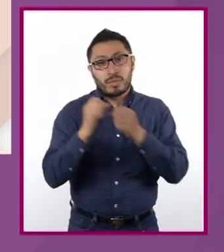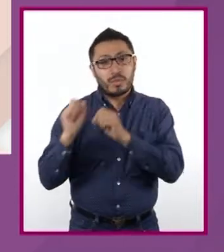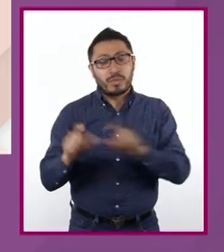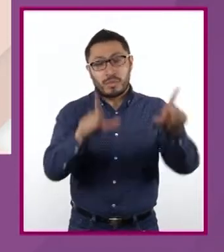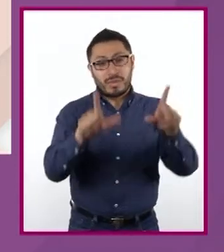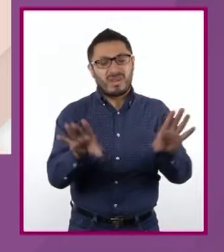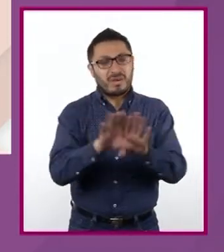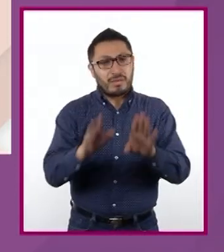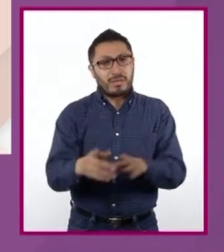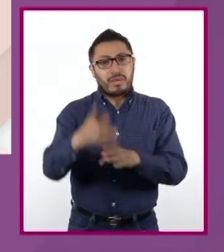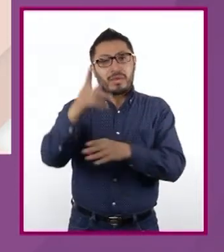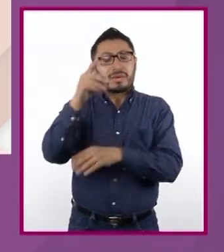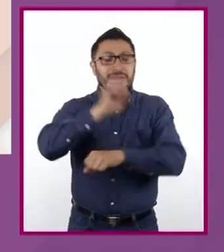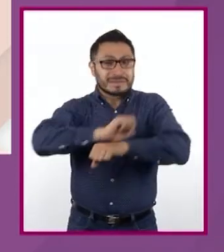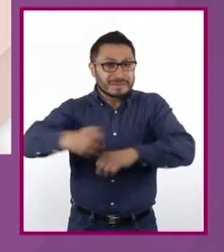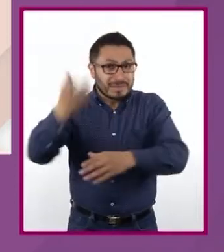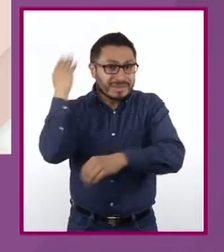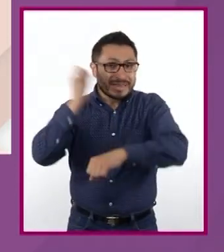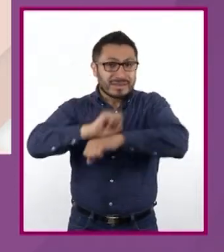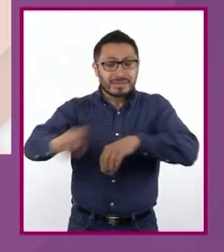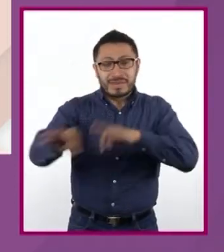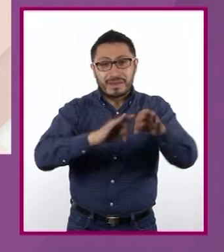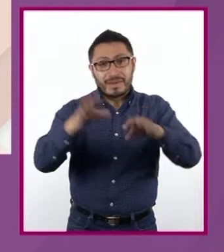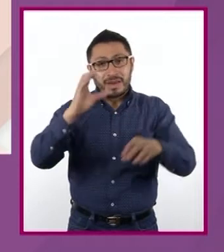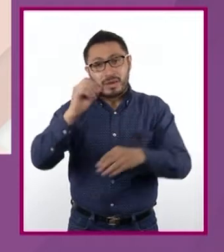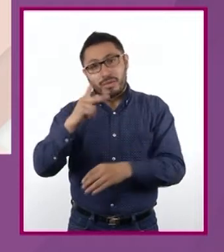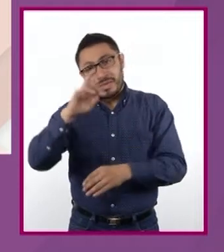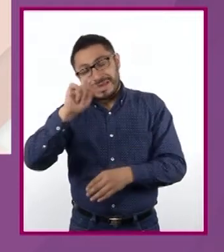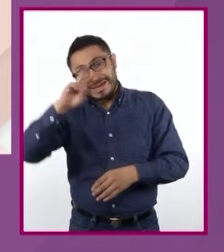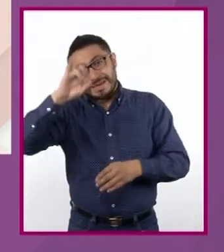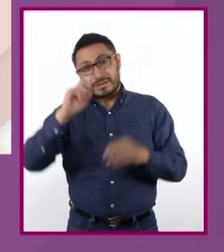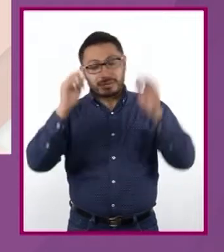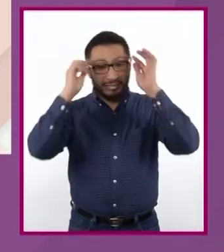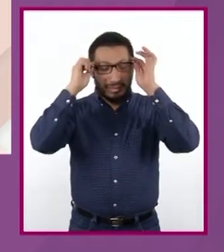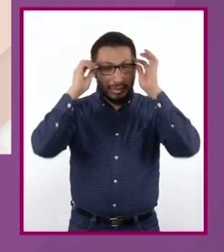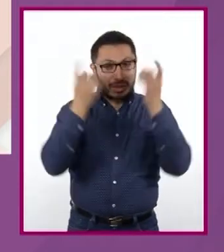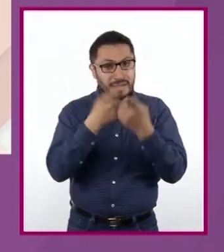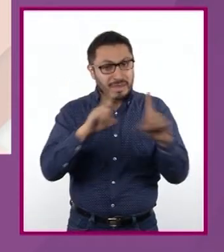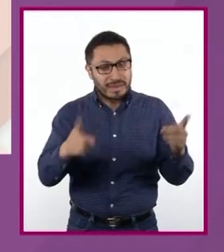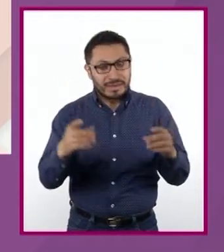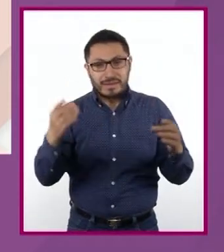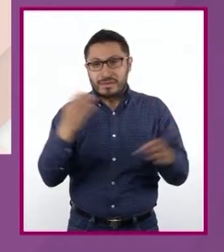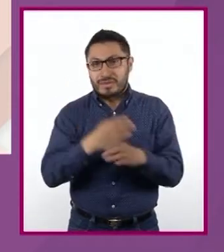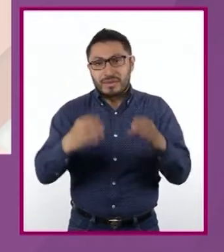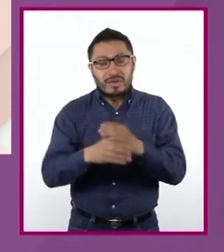y trabajaba en copretérito, que indica el desarrollo de una acción en el pasado.